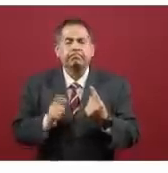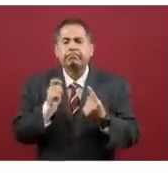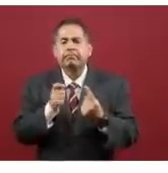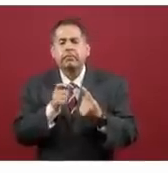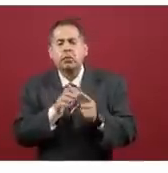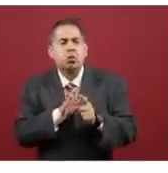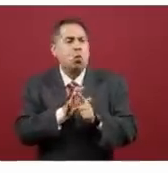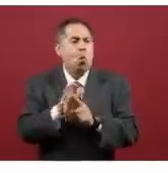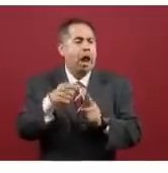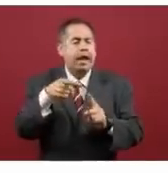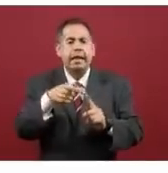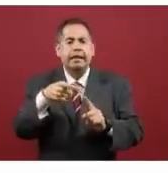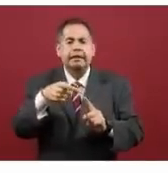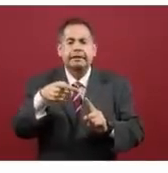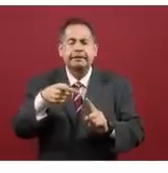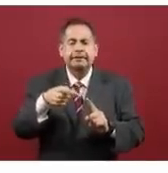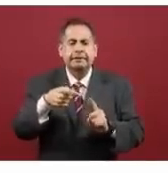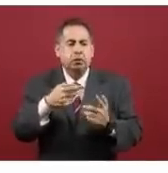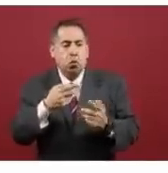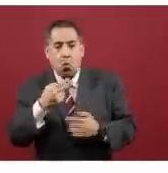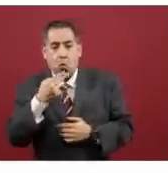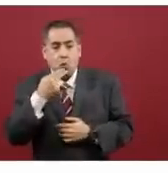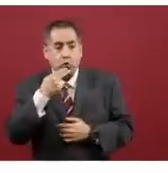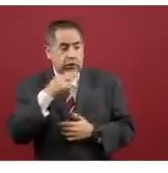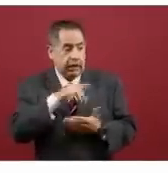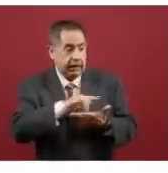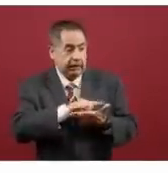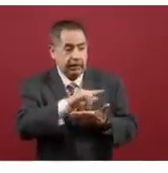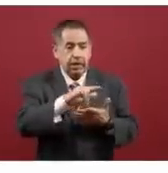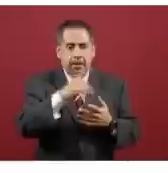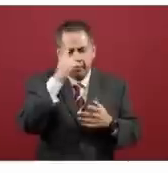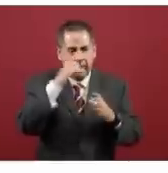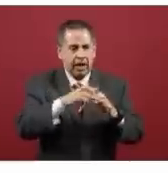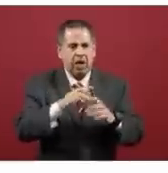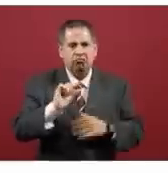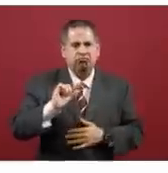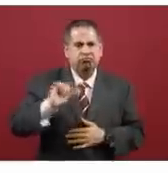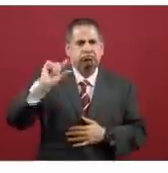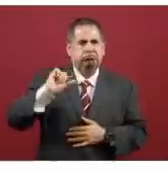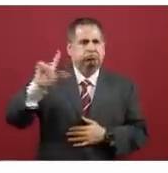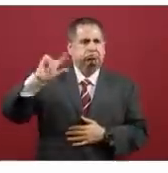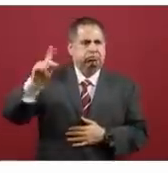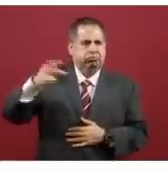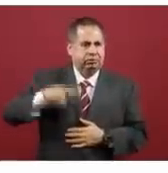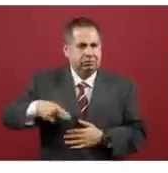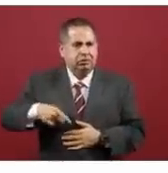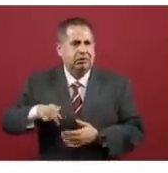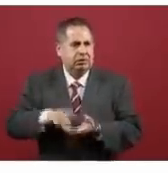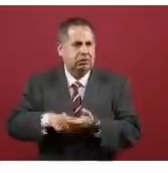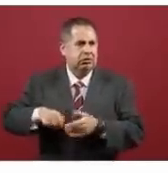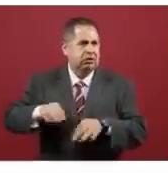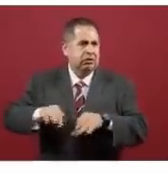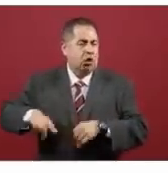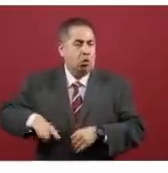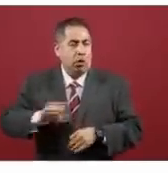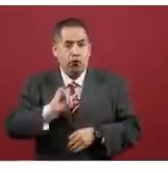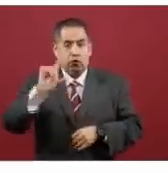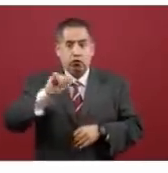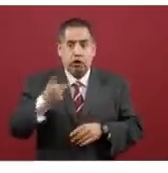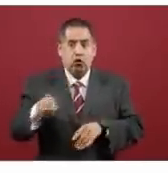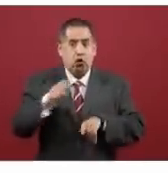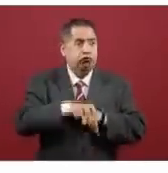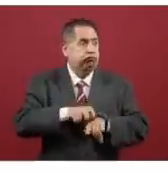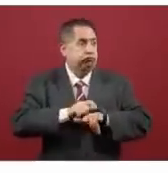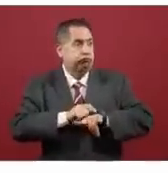aquellas aeronaves cuyo uso fuera dedicado al transporte ejecutivo de los funcionarios públicos. También aquellas que